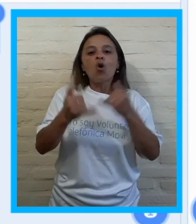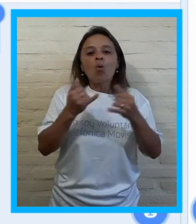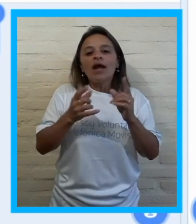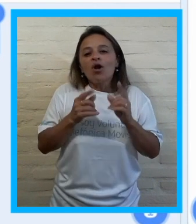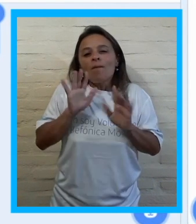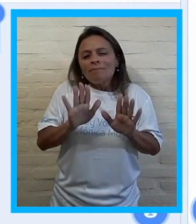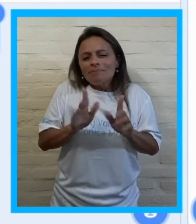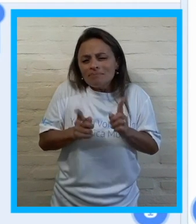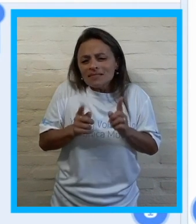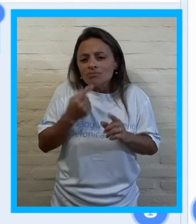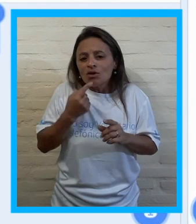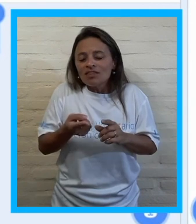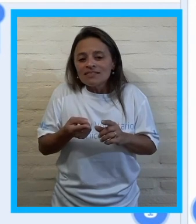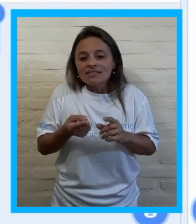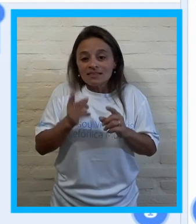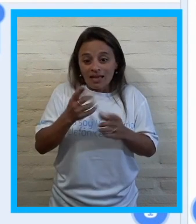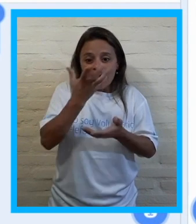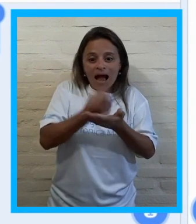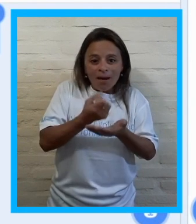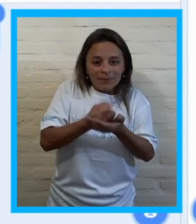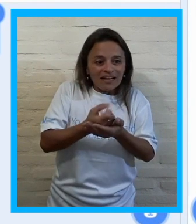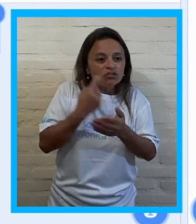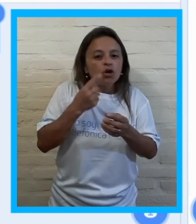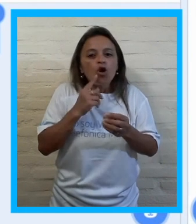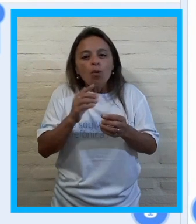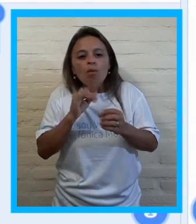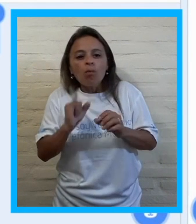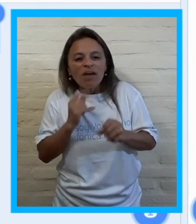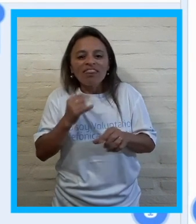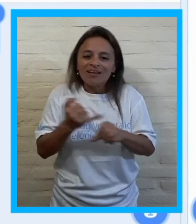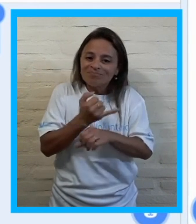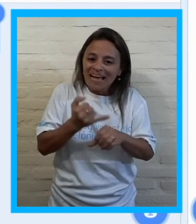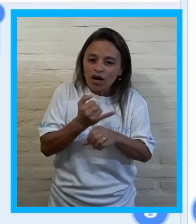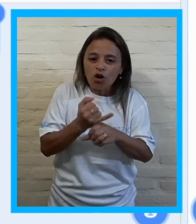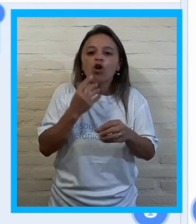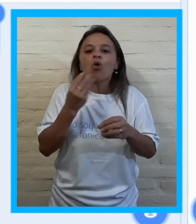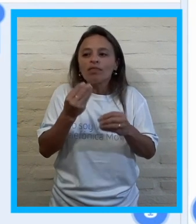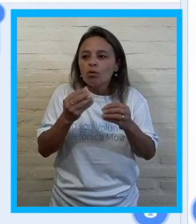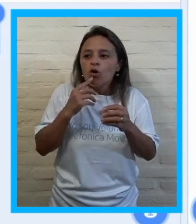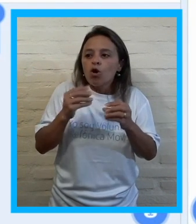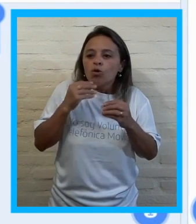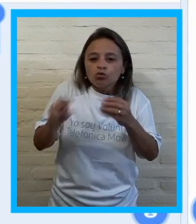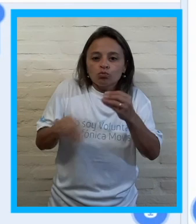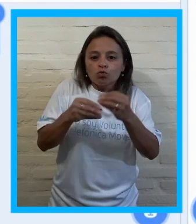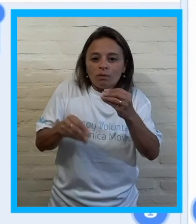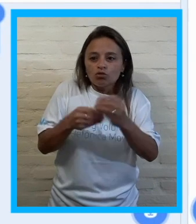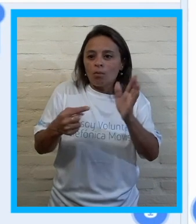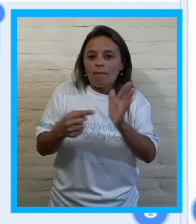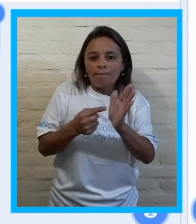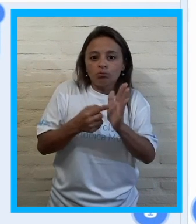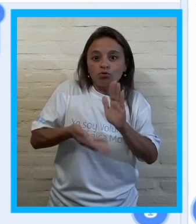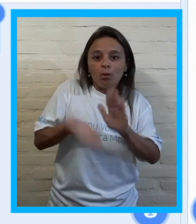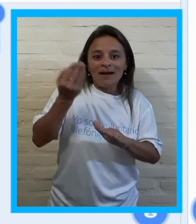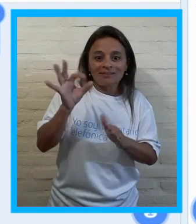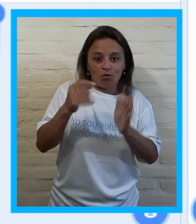el juego terminado, pero vean que hay alguna pequeña falla en cuanto a la suma de puntos y de vidas. Esto